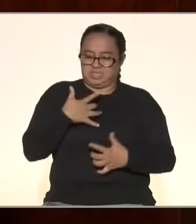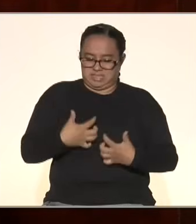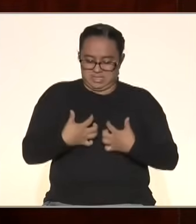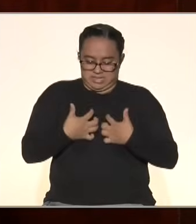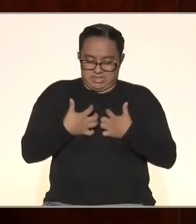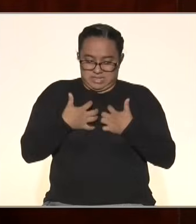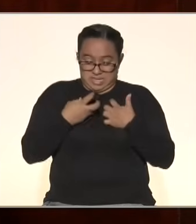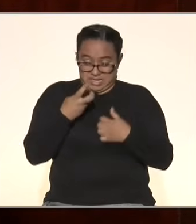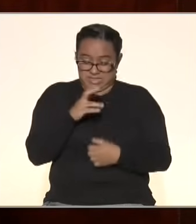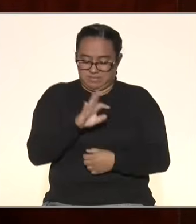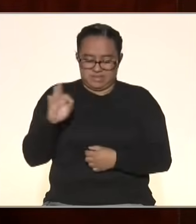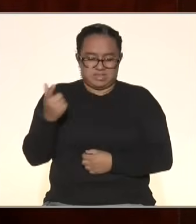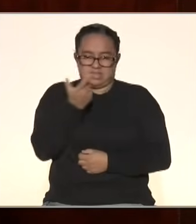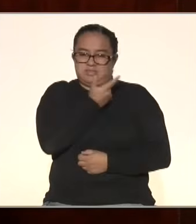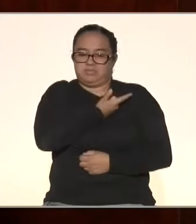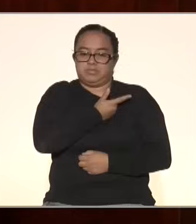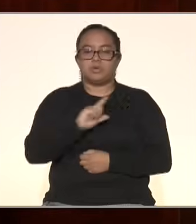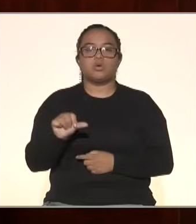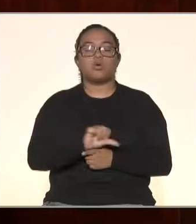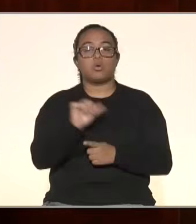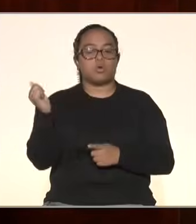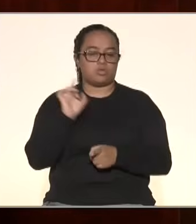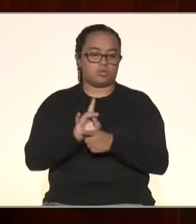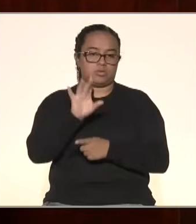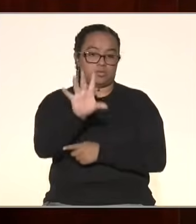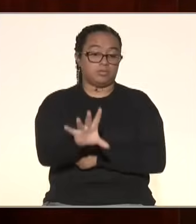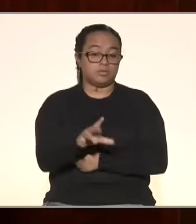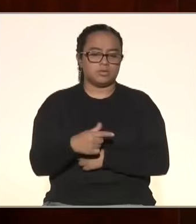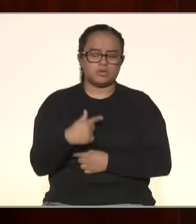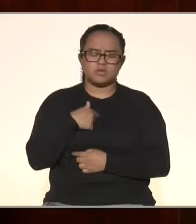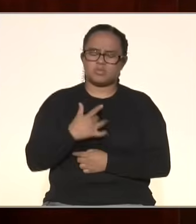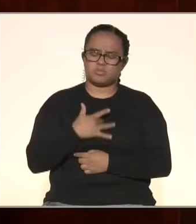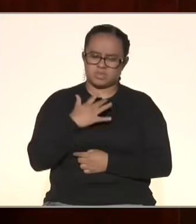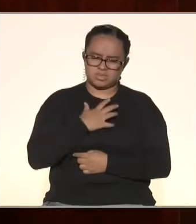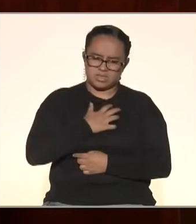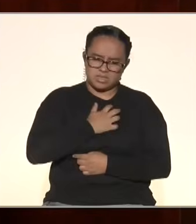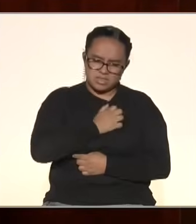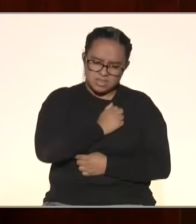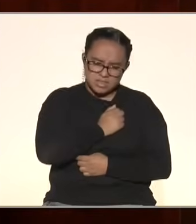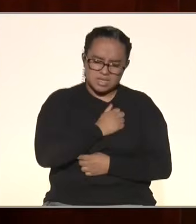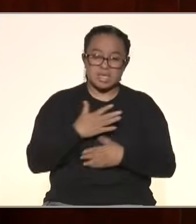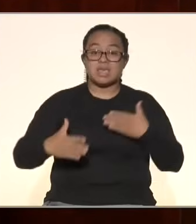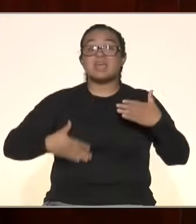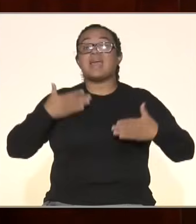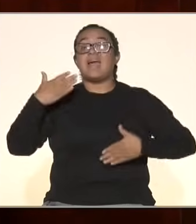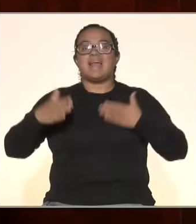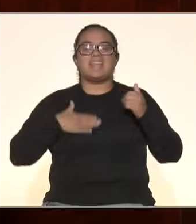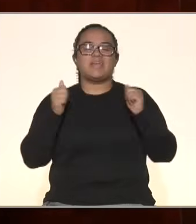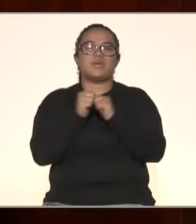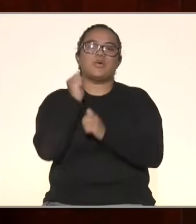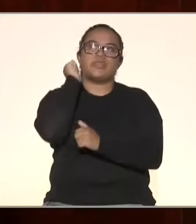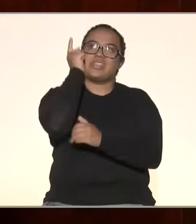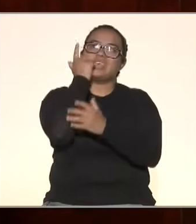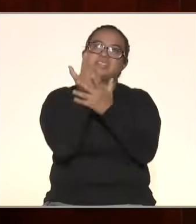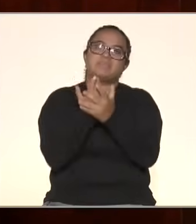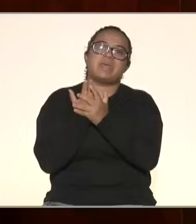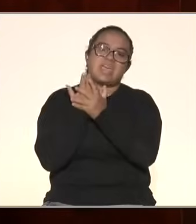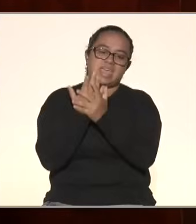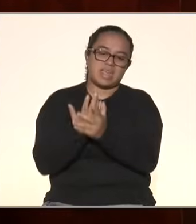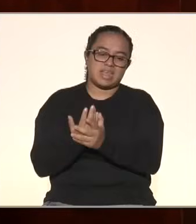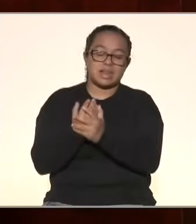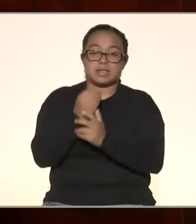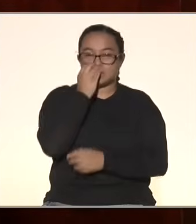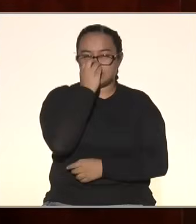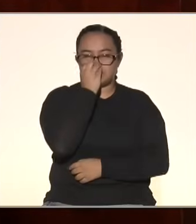hartazgo estas fechas. Monfer también dice que siente nostalgia, alegría y esperanza. También las